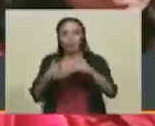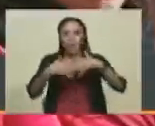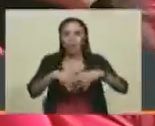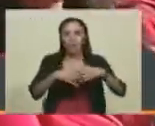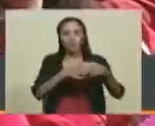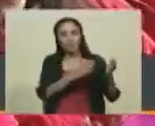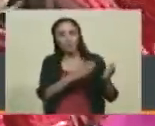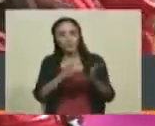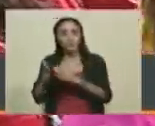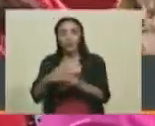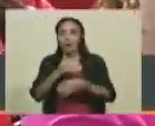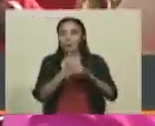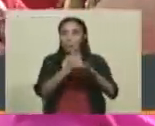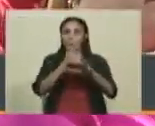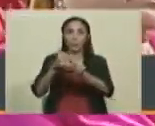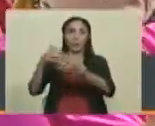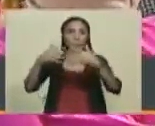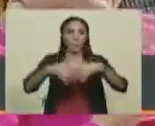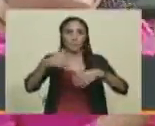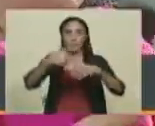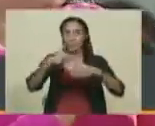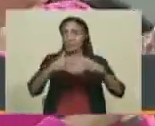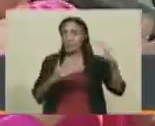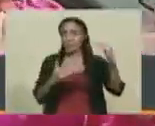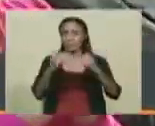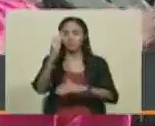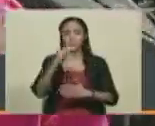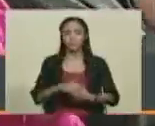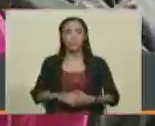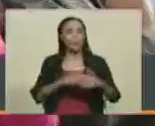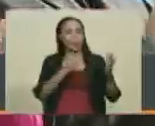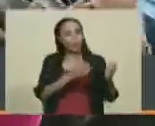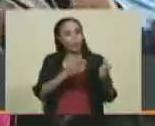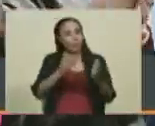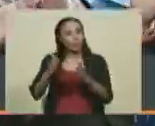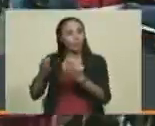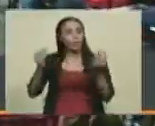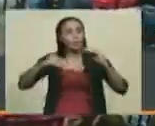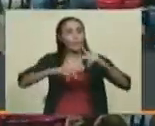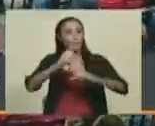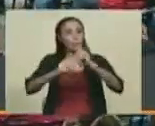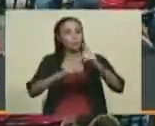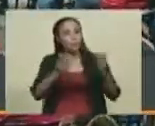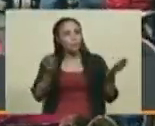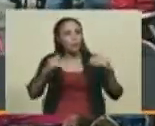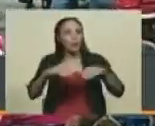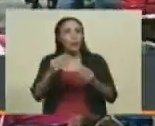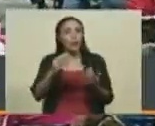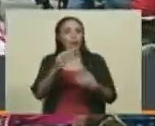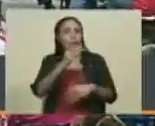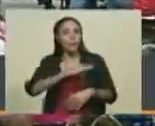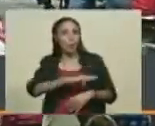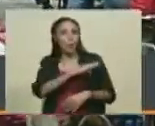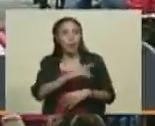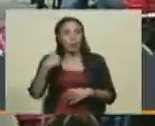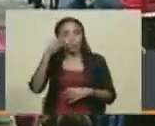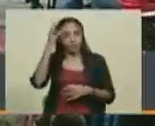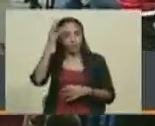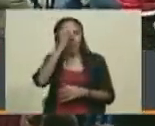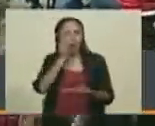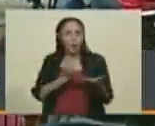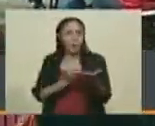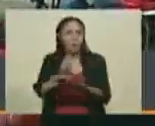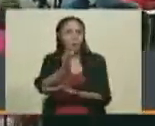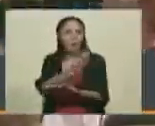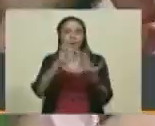llevar a PDVSA a su máximo nivel de organización, de producción, de moral. Creo en PDVSA,